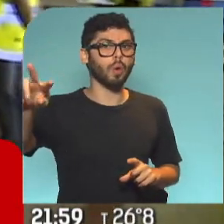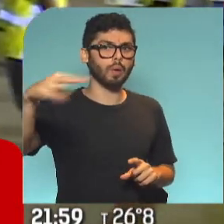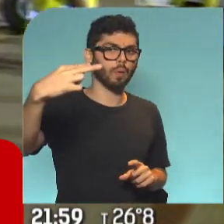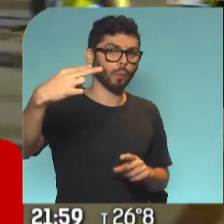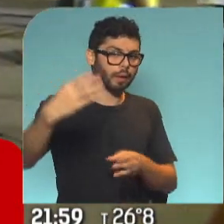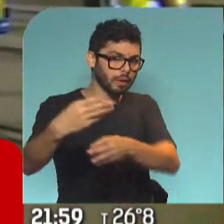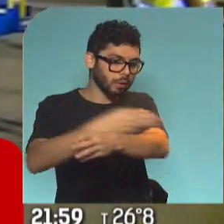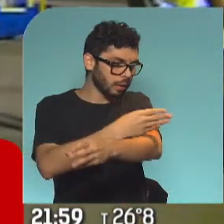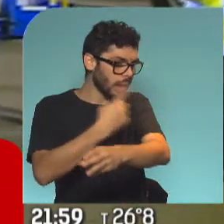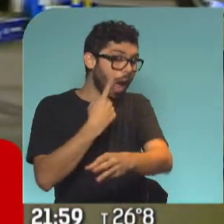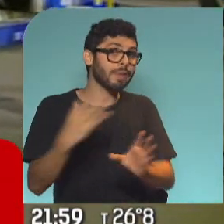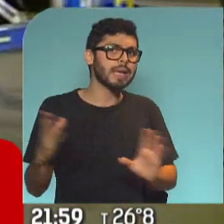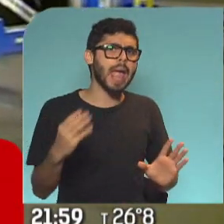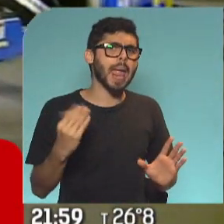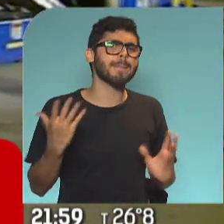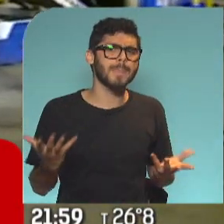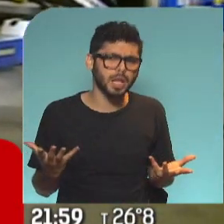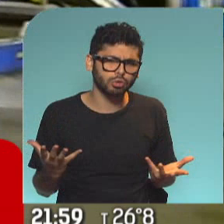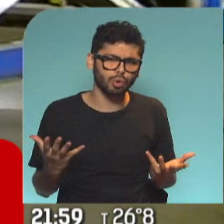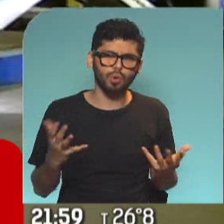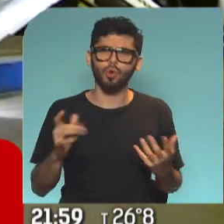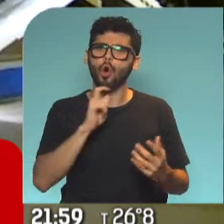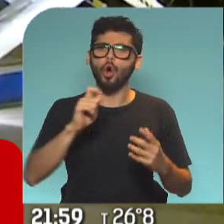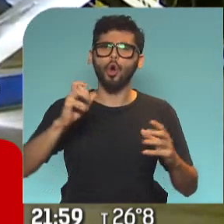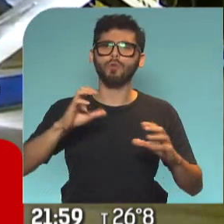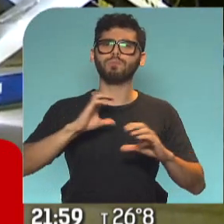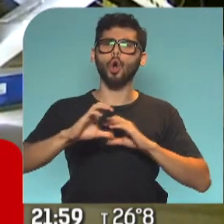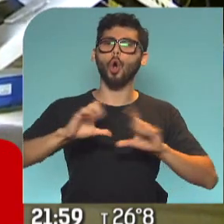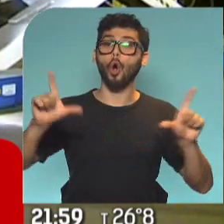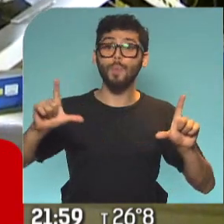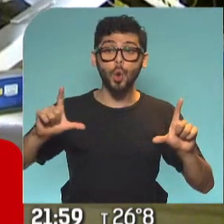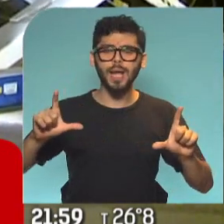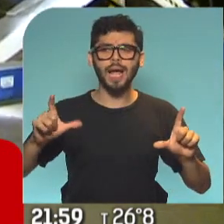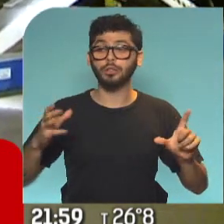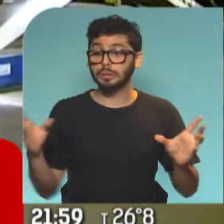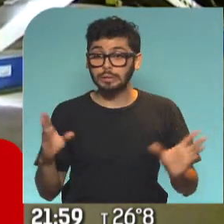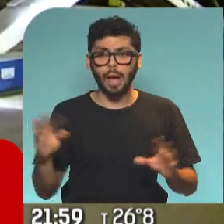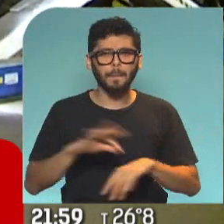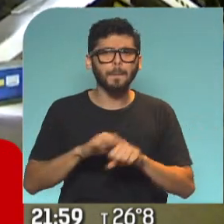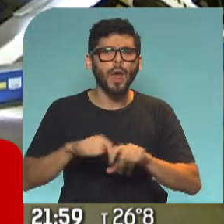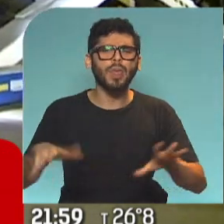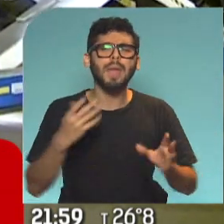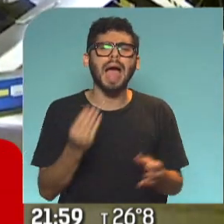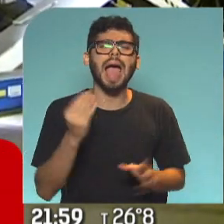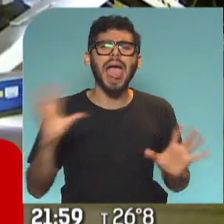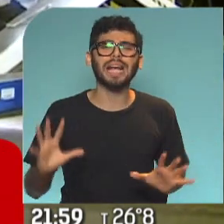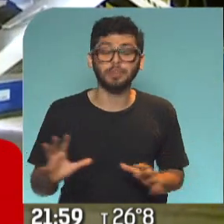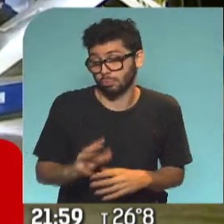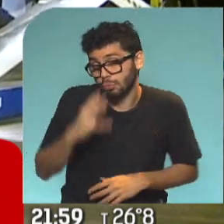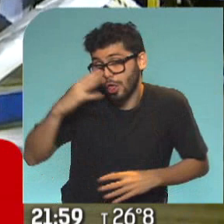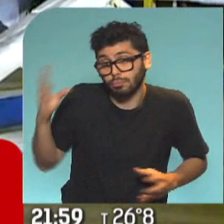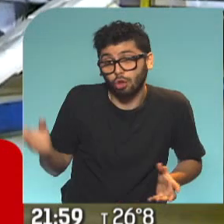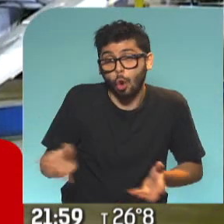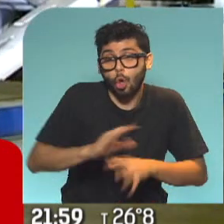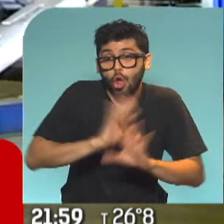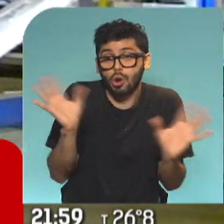quizás estudiado. ¿Qué pasó? ¿Qué hicieron los medios de comunicación durante esta pandemia? De todo. De todo, sí.